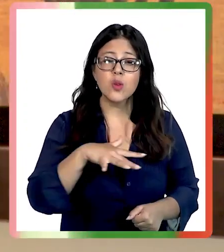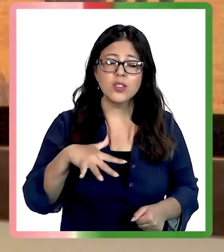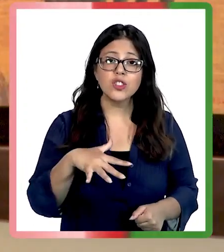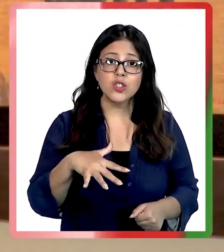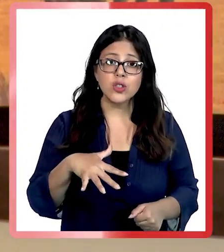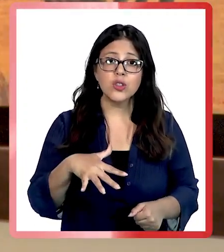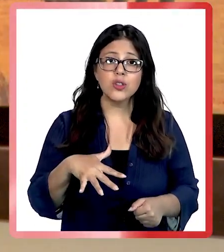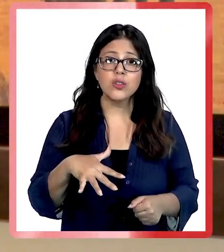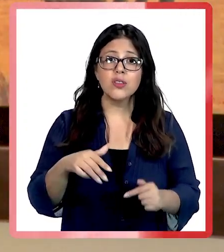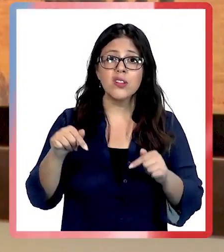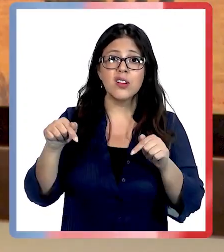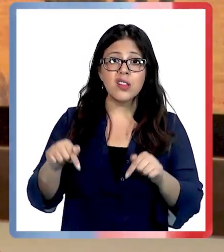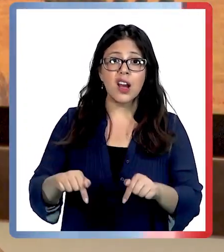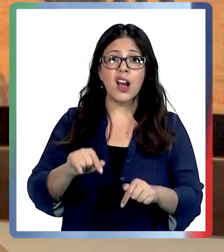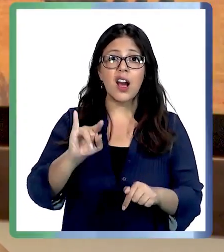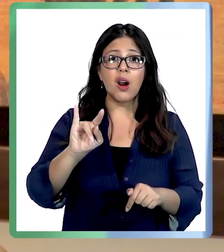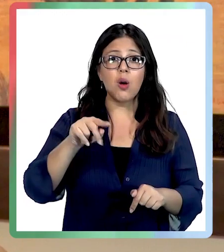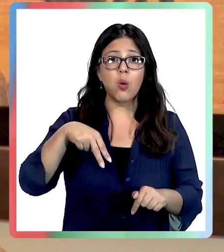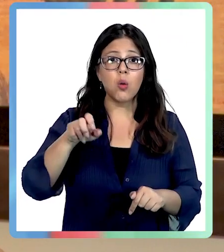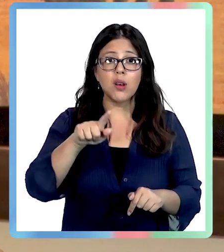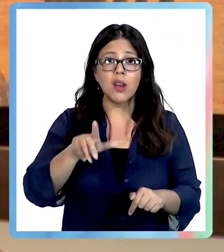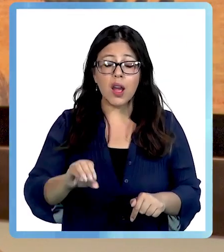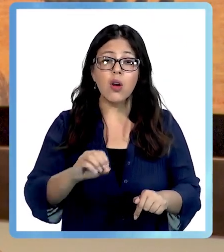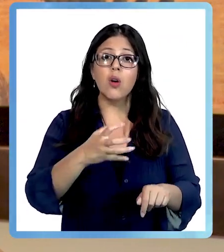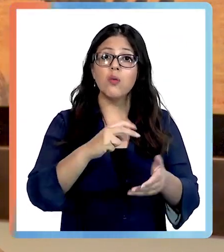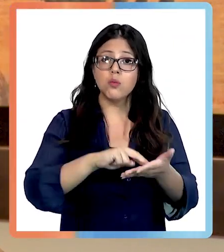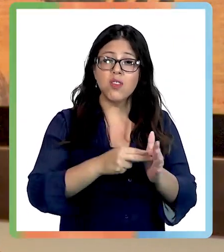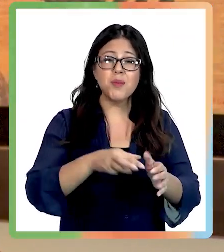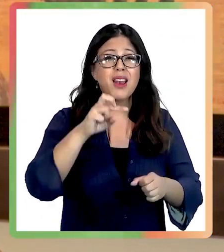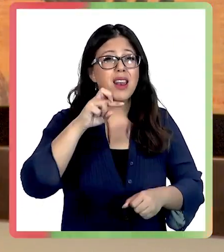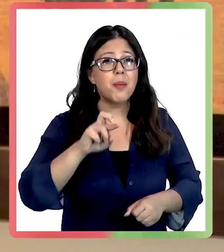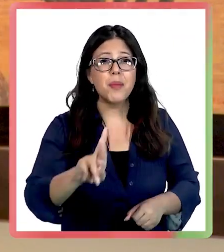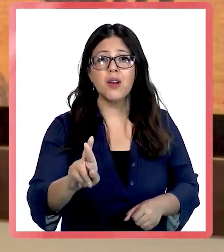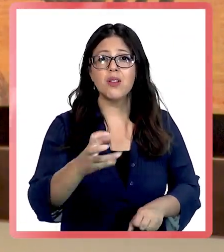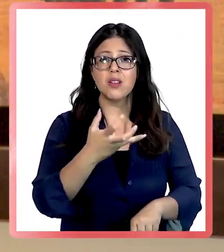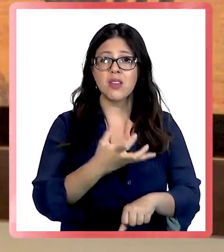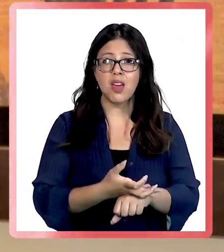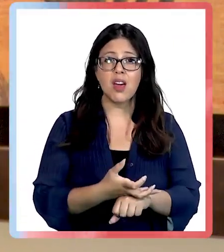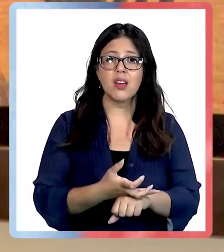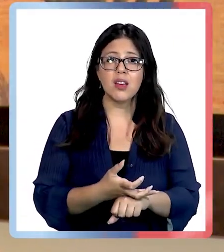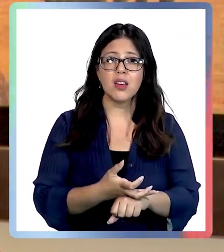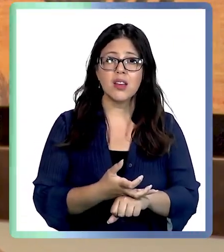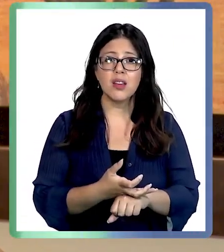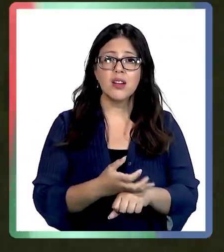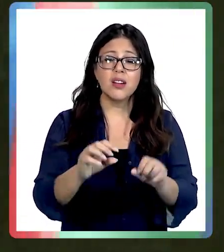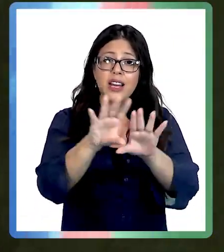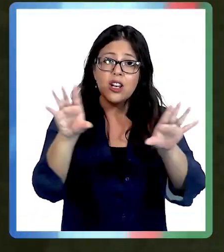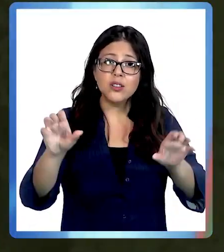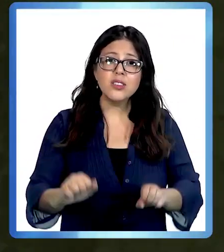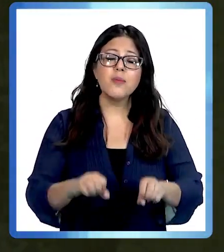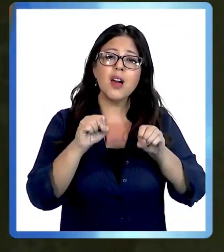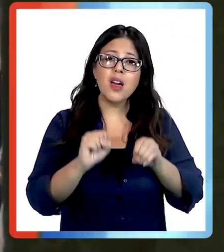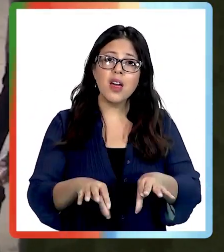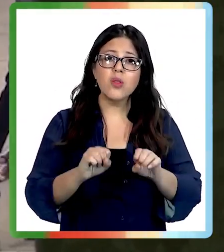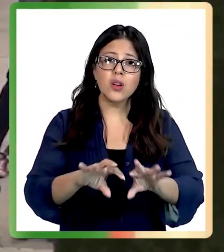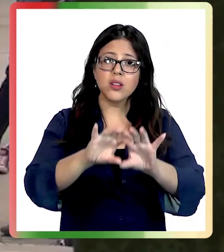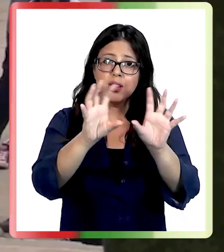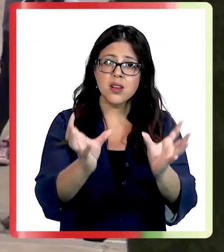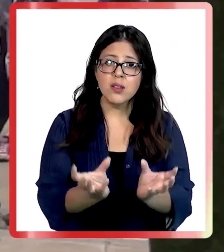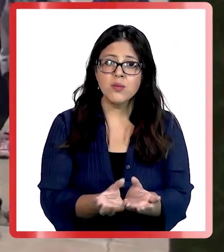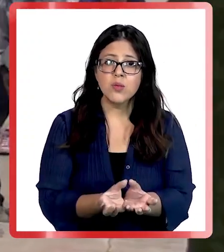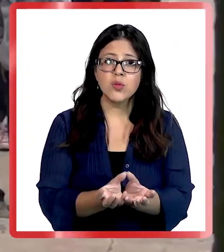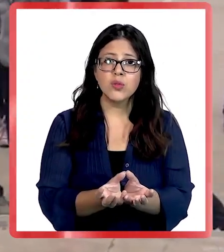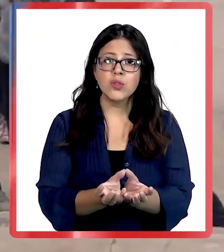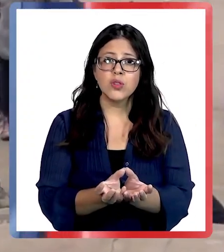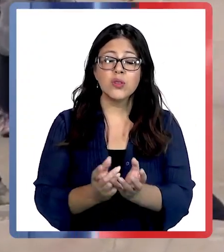quizás la peor crisis que hayan tenido los sistemas educativos en el mundo en su historia es hora de recuperar